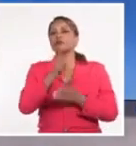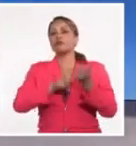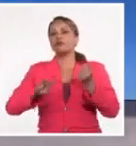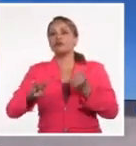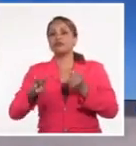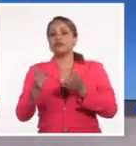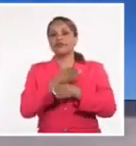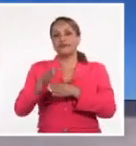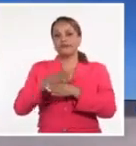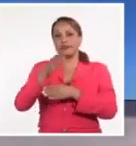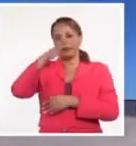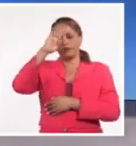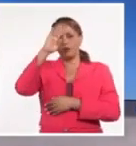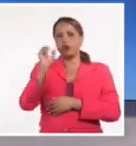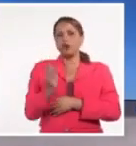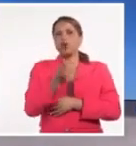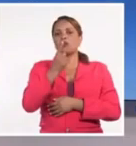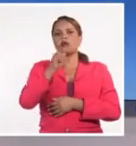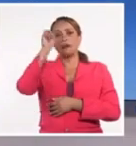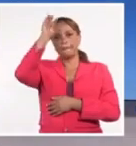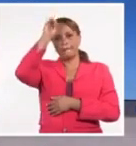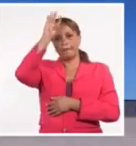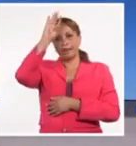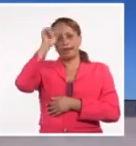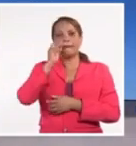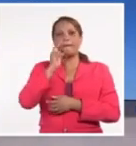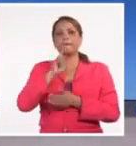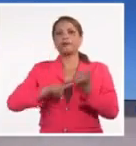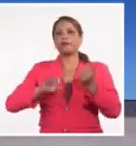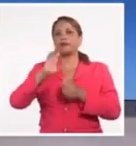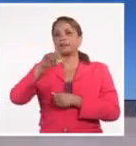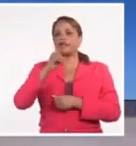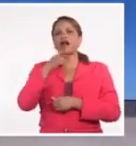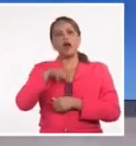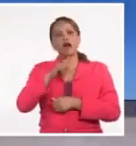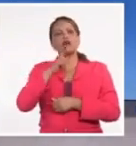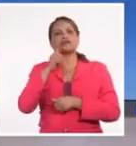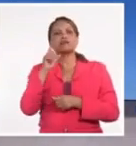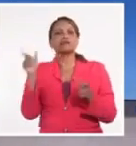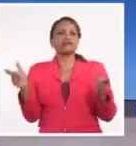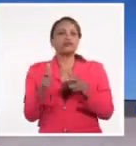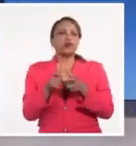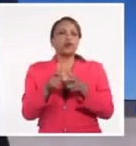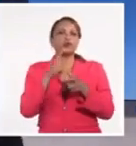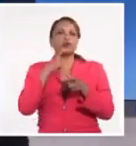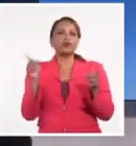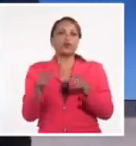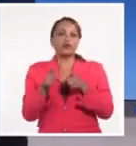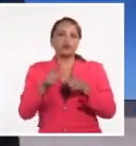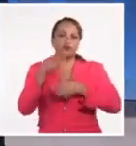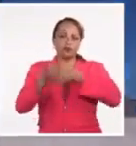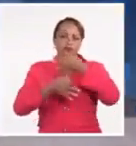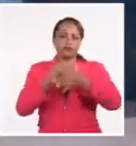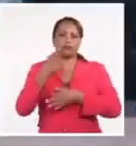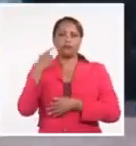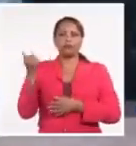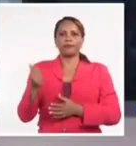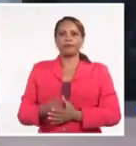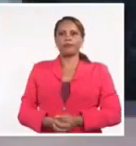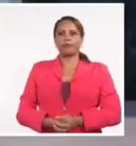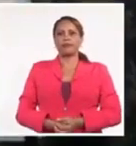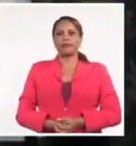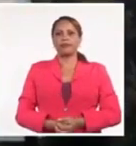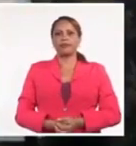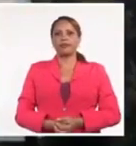La primera de ellas en Minas de Matambre, Pinar del Río. Aquí les traigo un breve resumen de lo que ocurrió allí en Pinar del Río. Adelante.